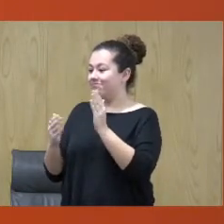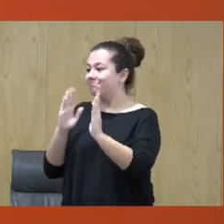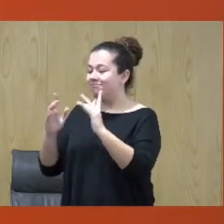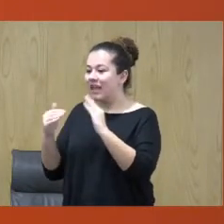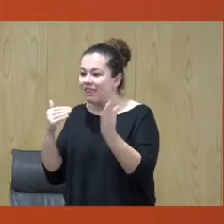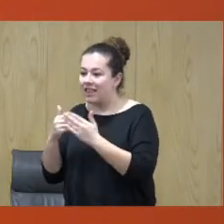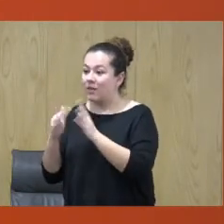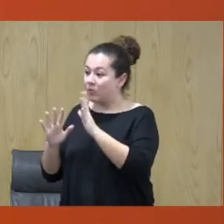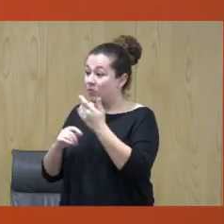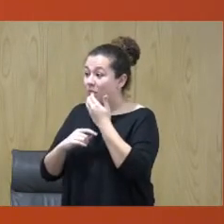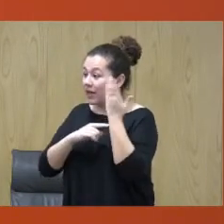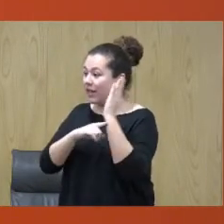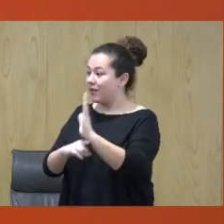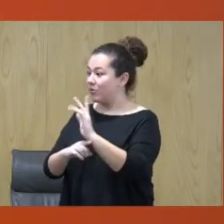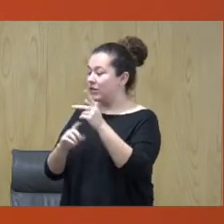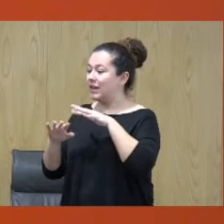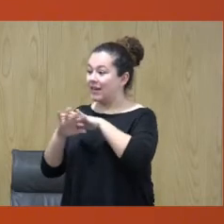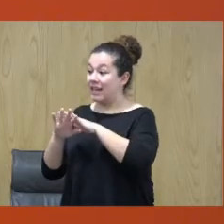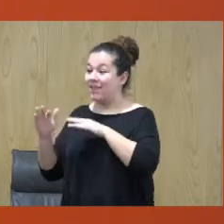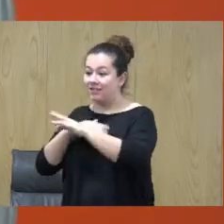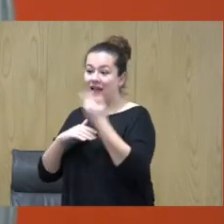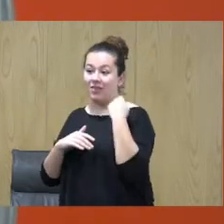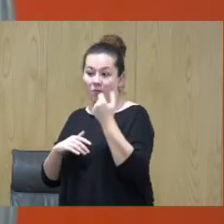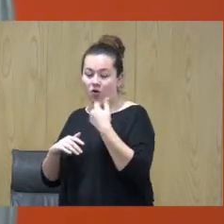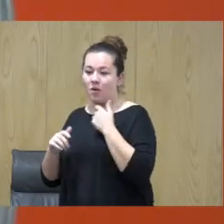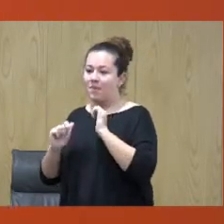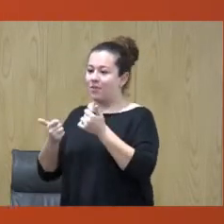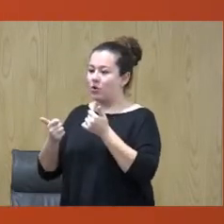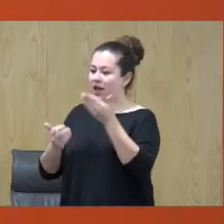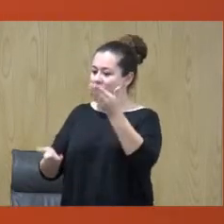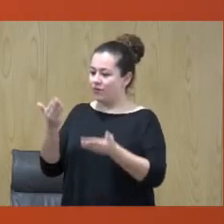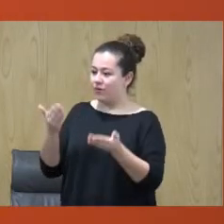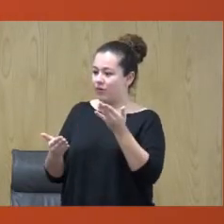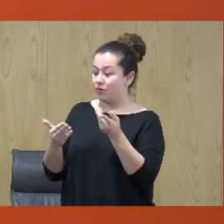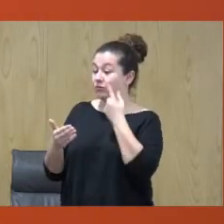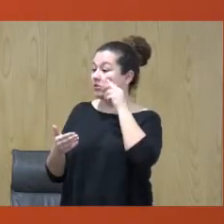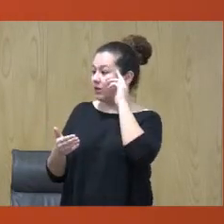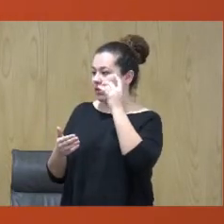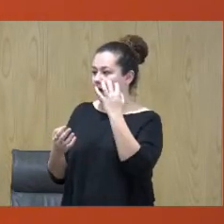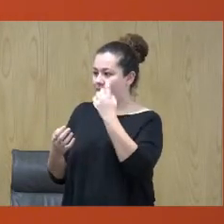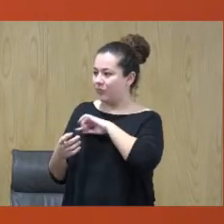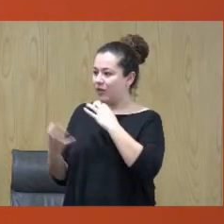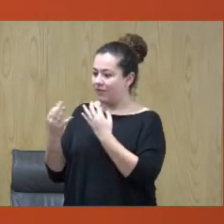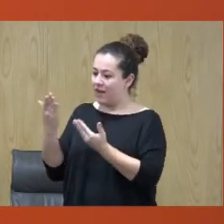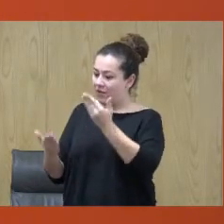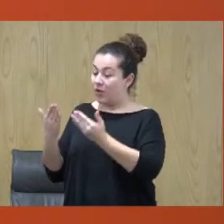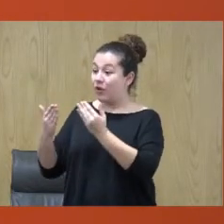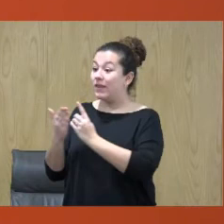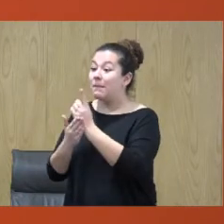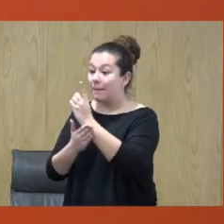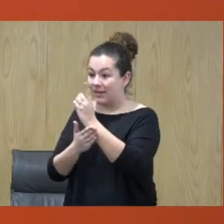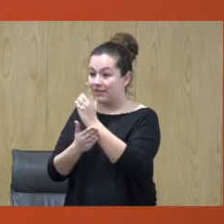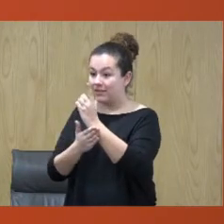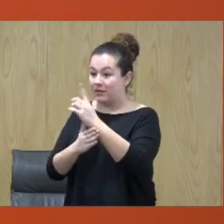¿no? En la red de accesibilidad hace poco comentábamos la evaluación, varias experiencias que teníamos de evaluación de mapas, de planos